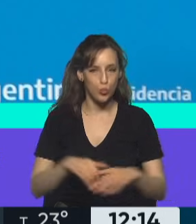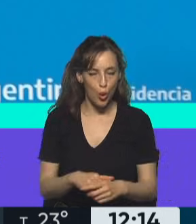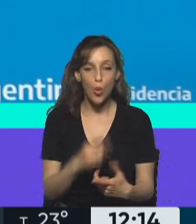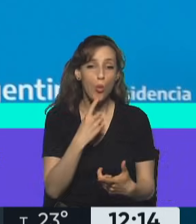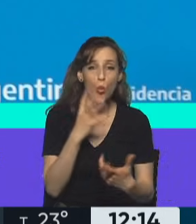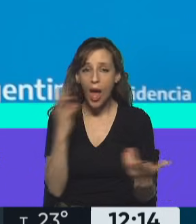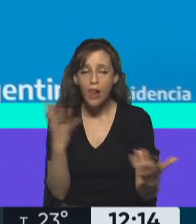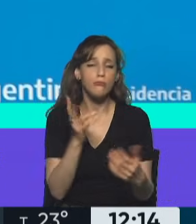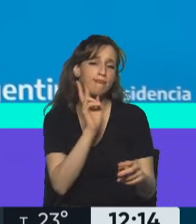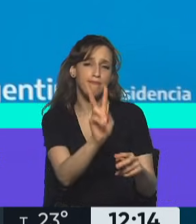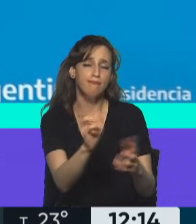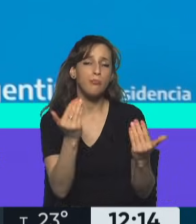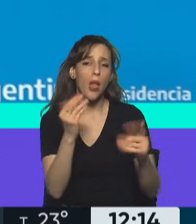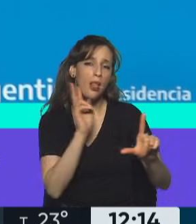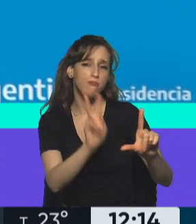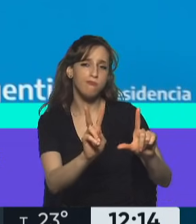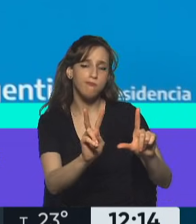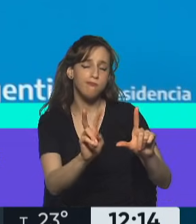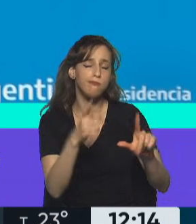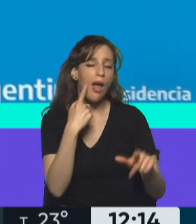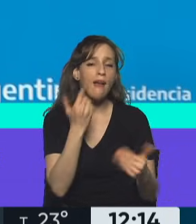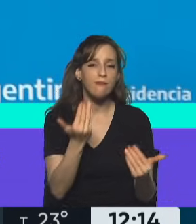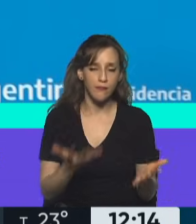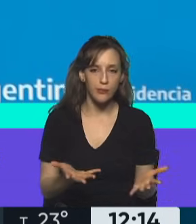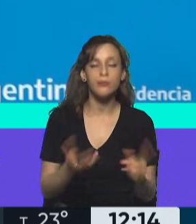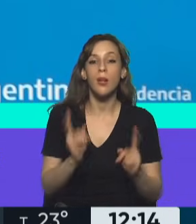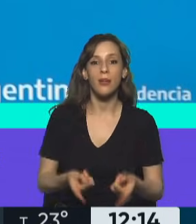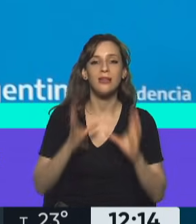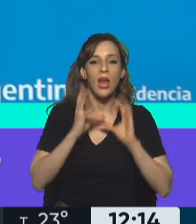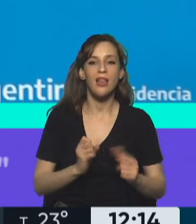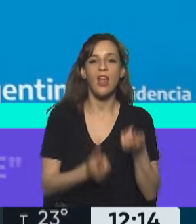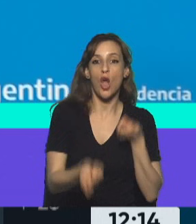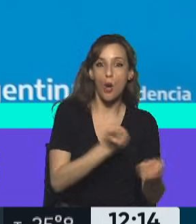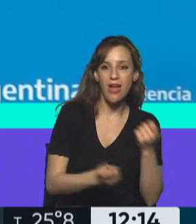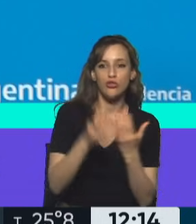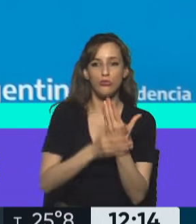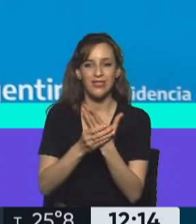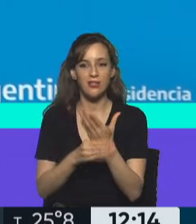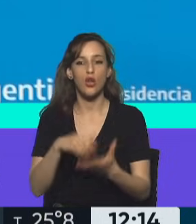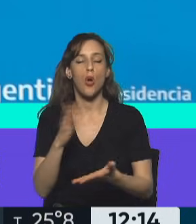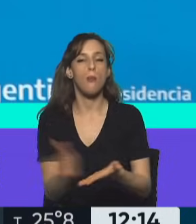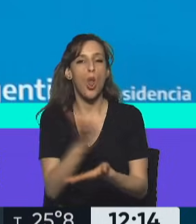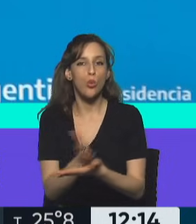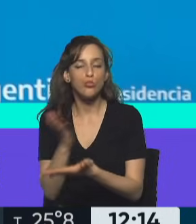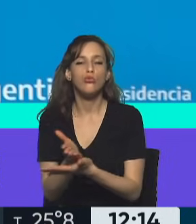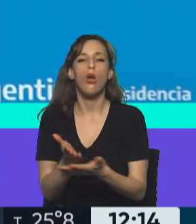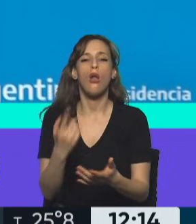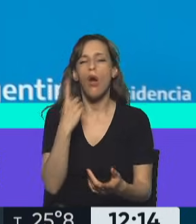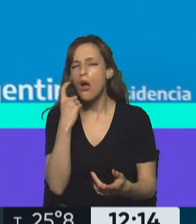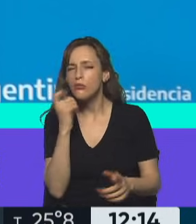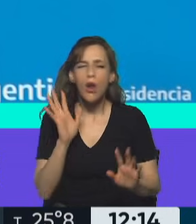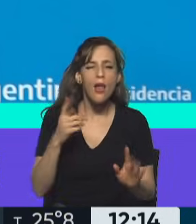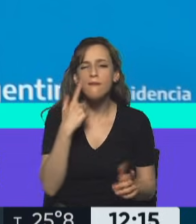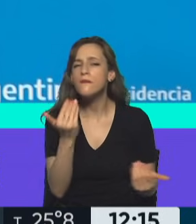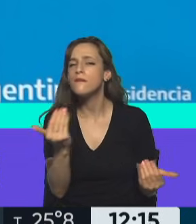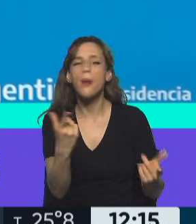tanto los gobernadores como los intendentes van a colaborar con la Secretaría de Comercio y con el Ministerio de Producción para que se controlen los precios en todo el país, en